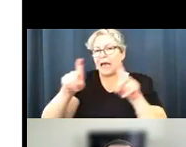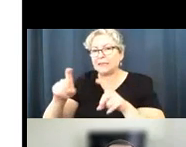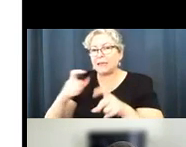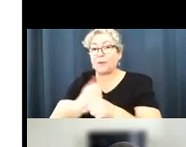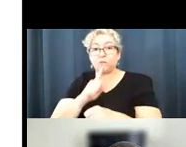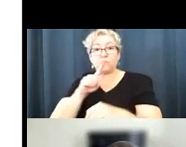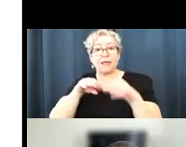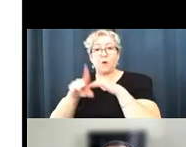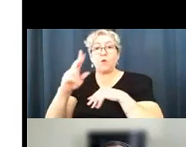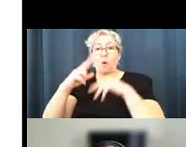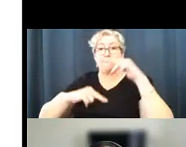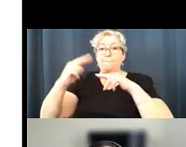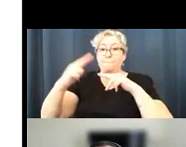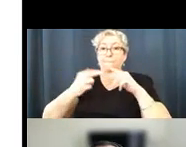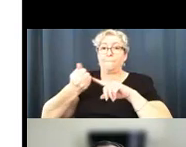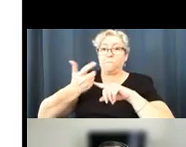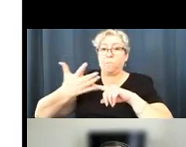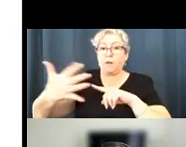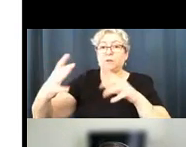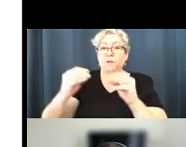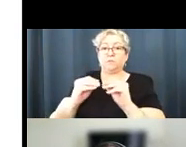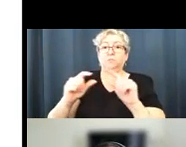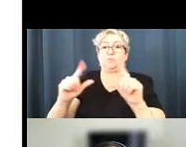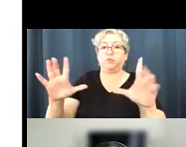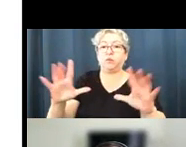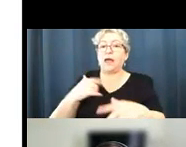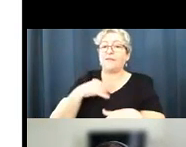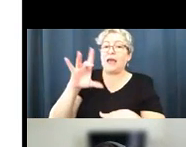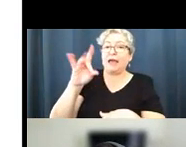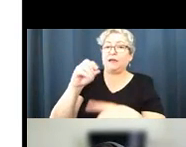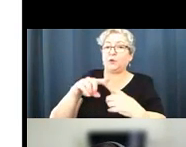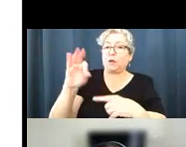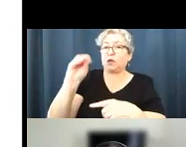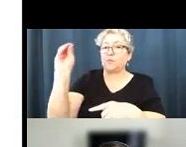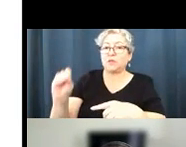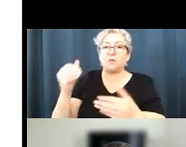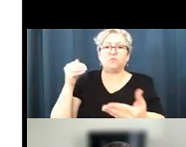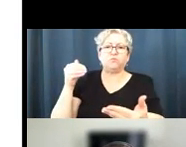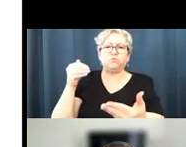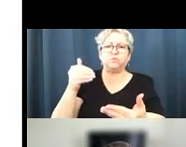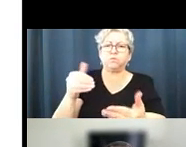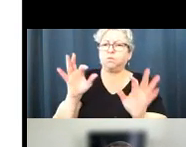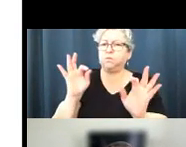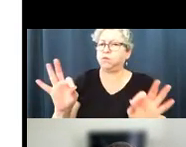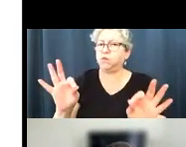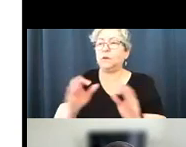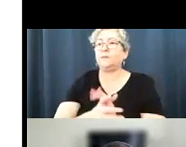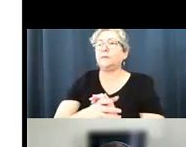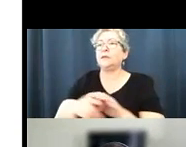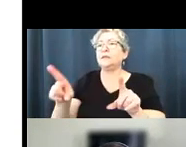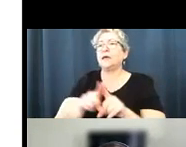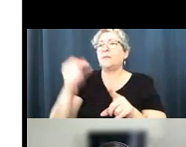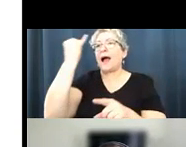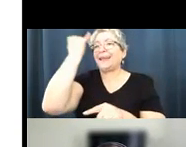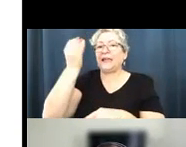15 distintos componentes y ver si son accesibles. Entonces, cuando usted saca la página, pues ya tiene casi el 90%. Ya llegó casi